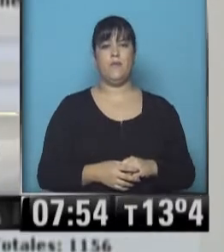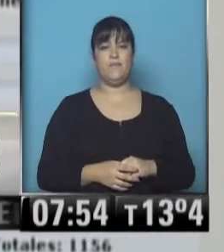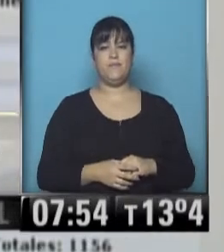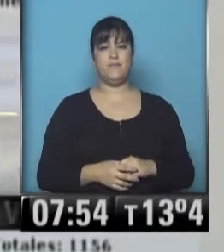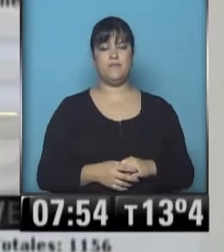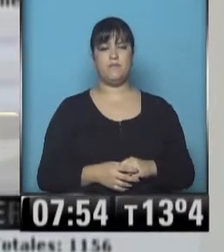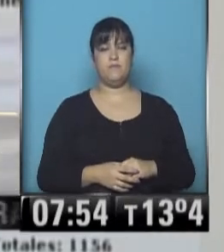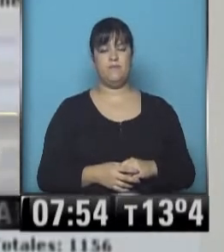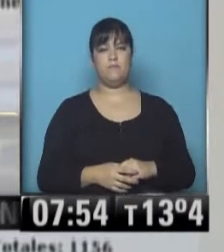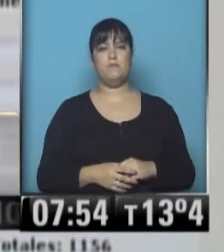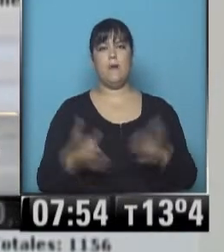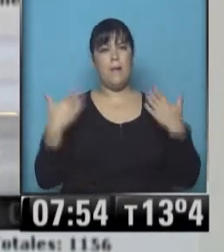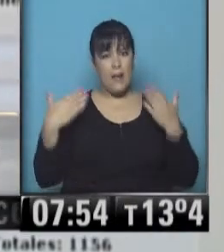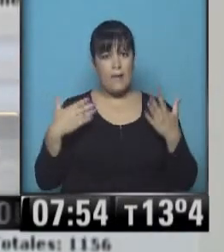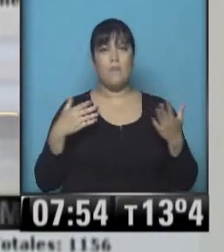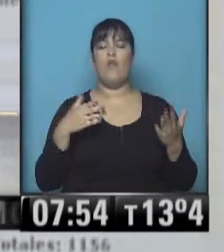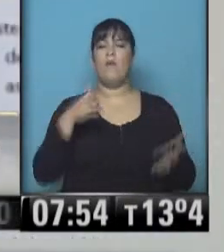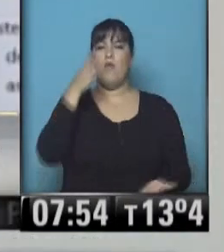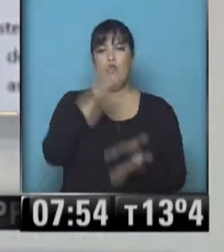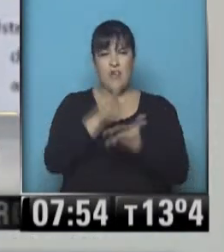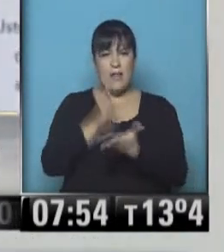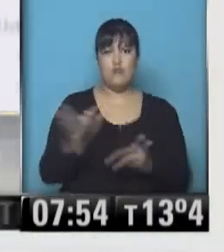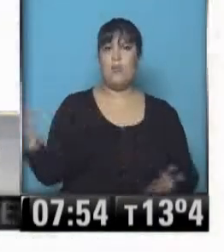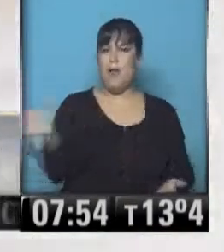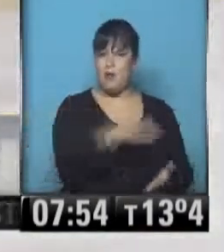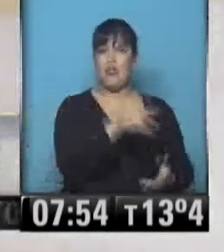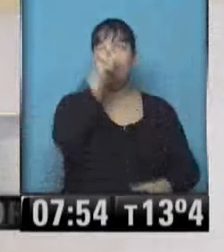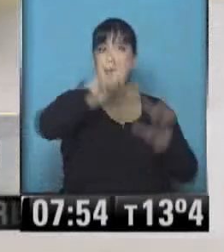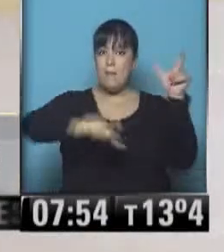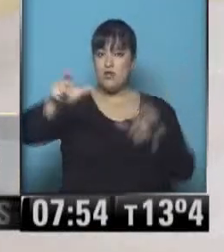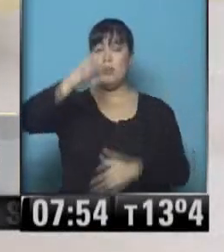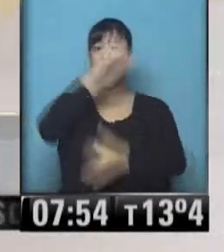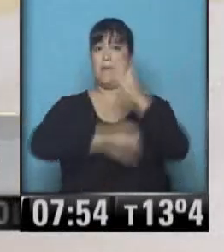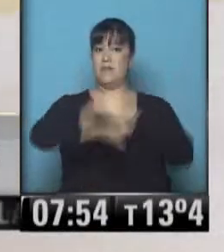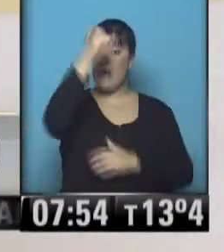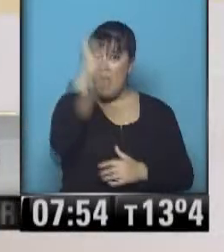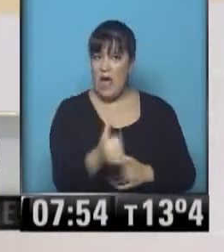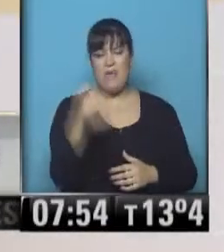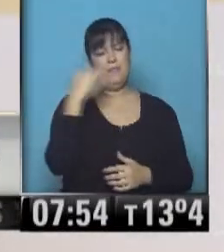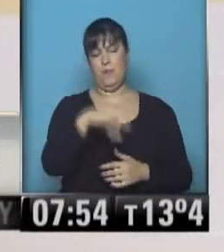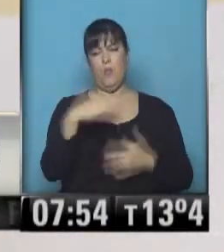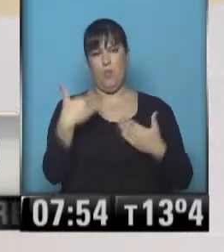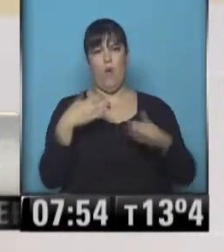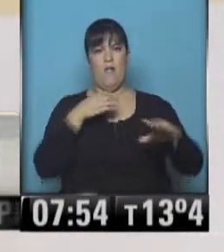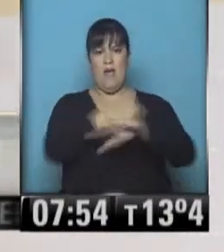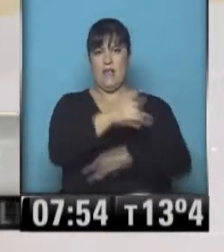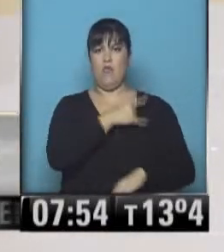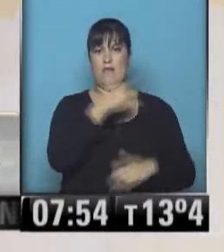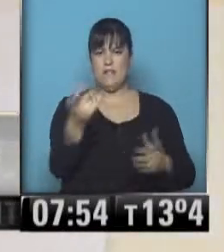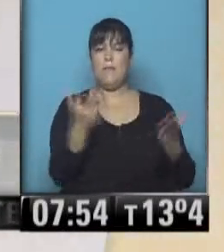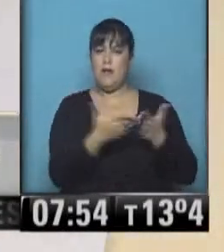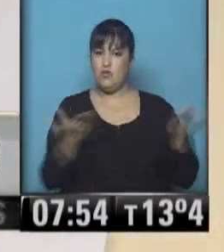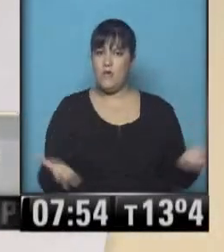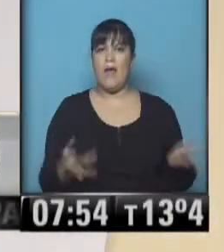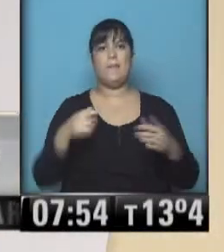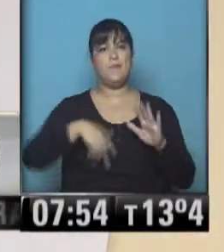realmente ampliar el derecho a estudiar, que todas las personas tenemos. Recientemente, como